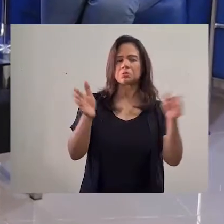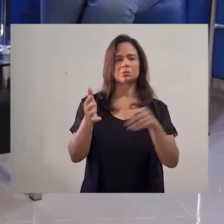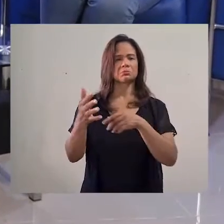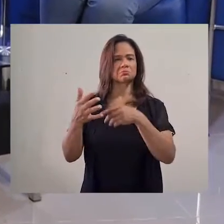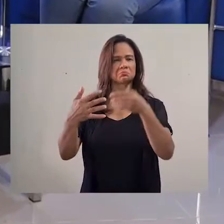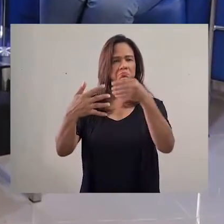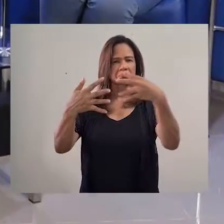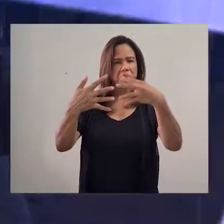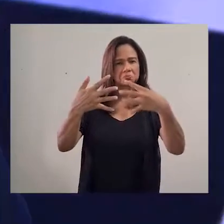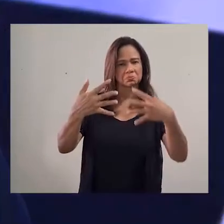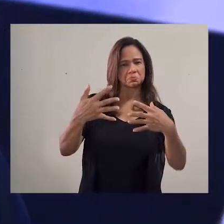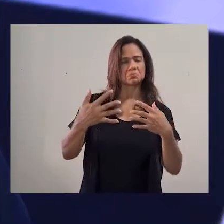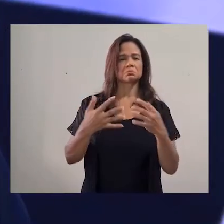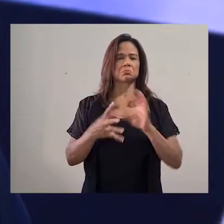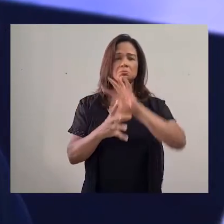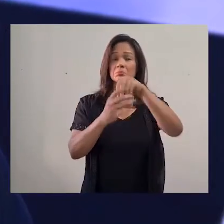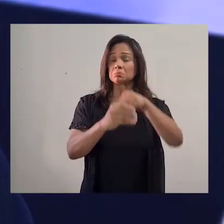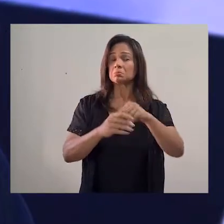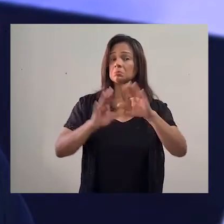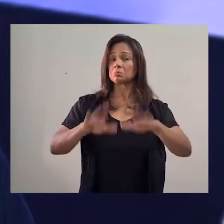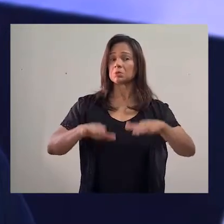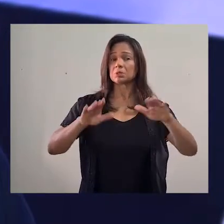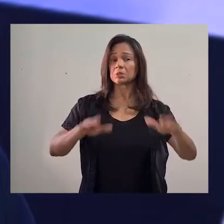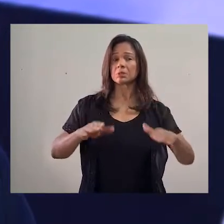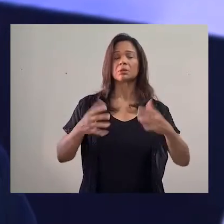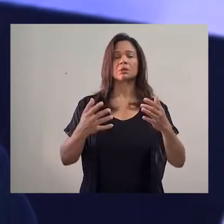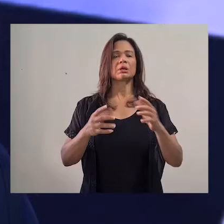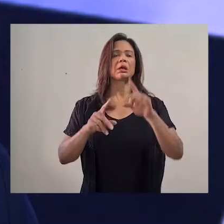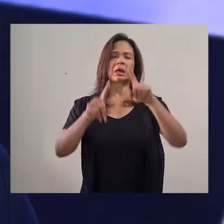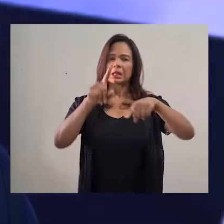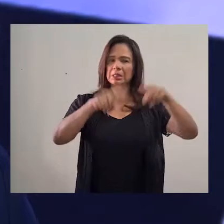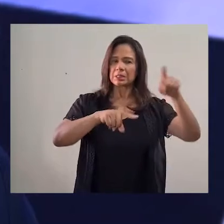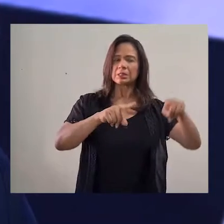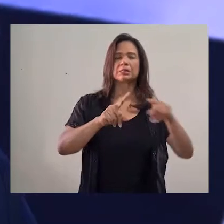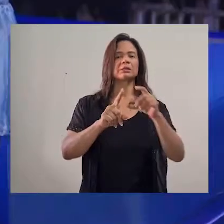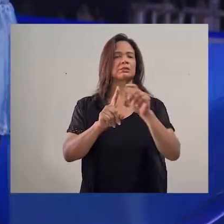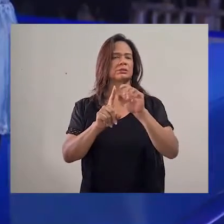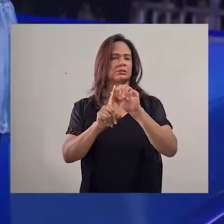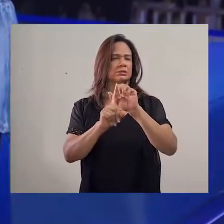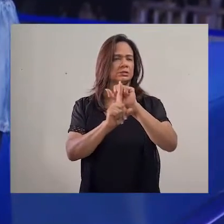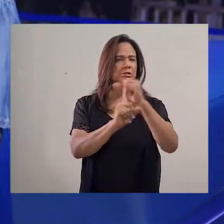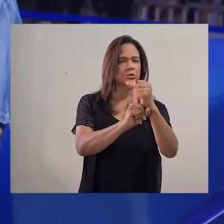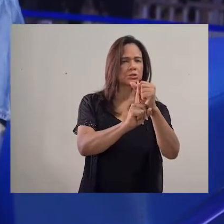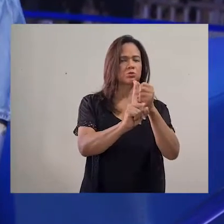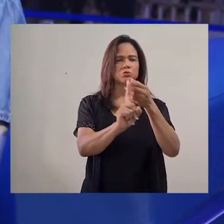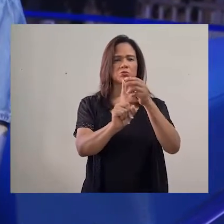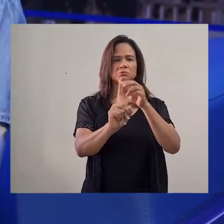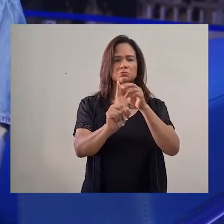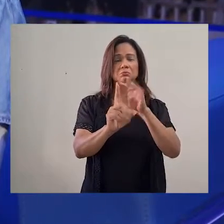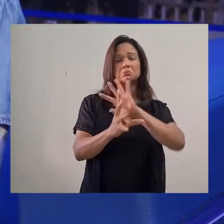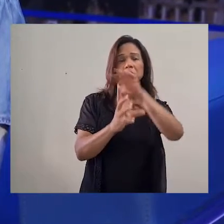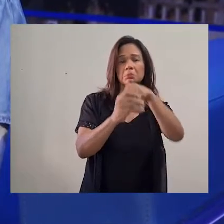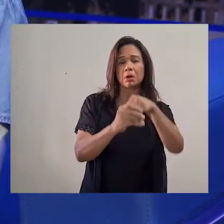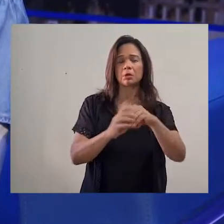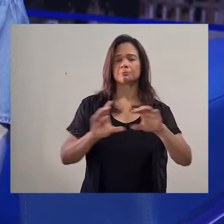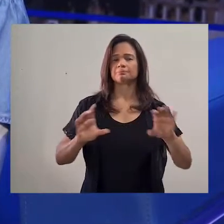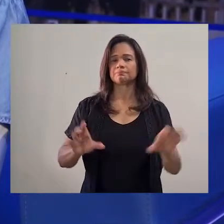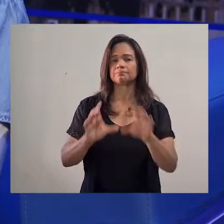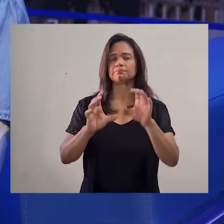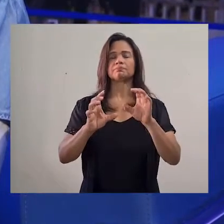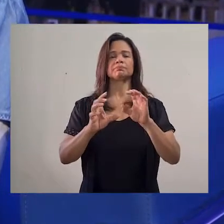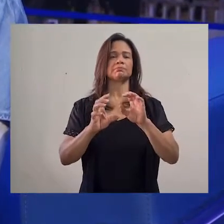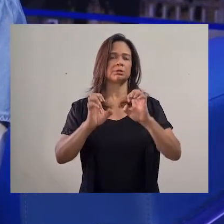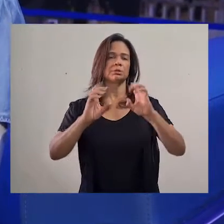donde puedan pues permitirle a todos esos niños que tienen ciertas condiciones participar